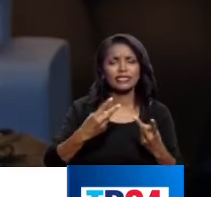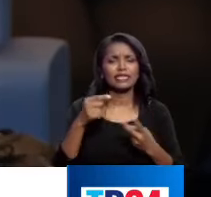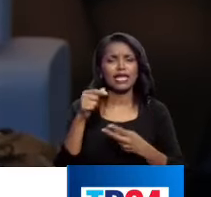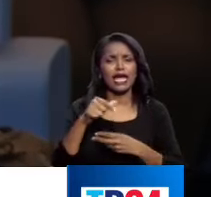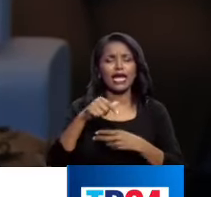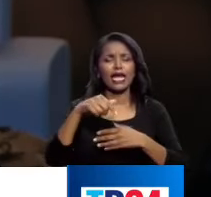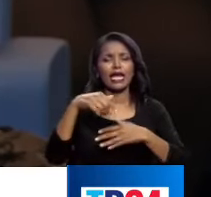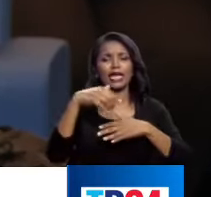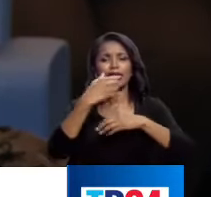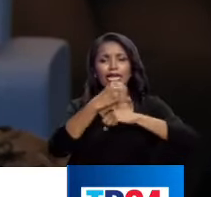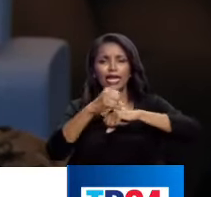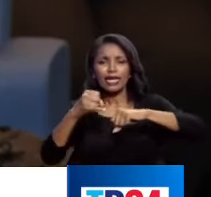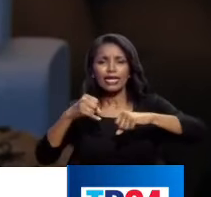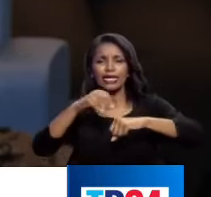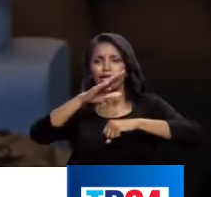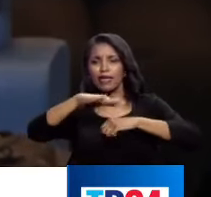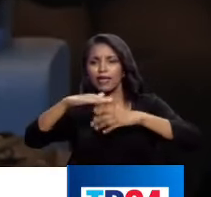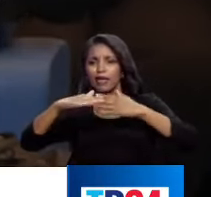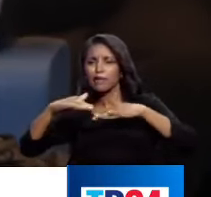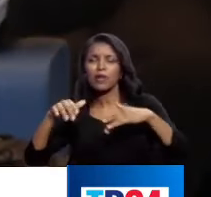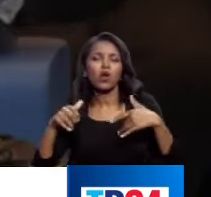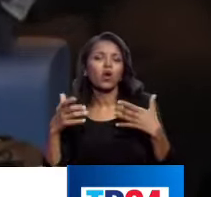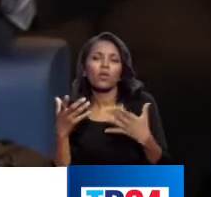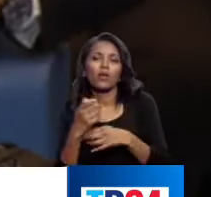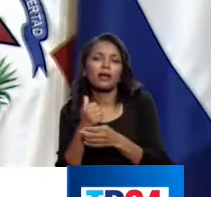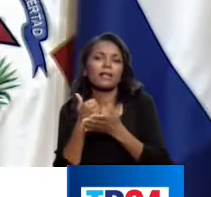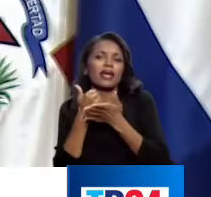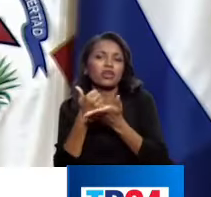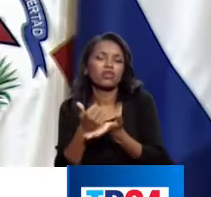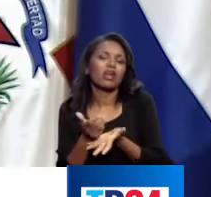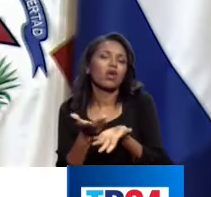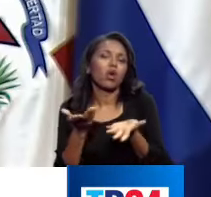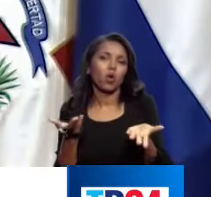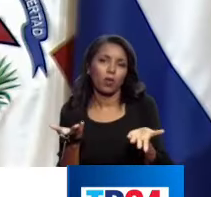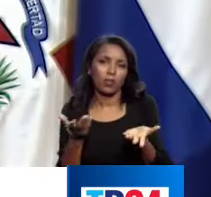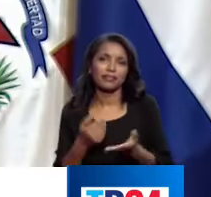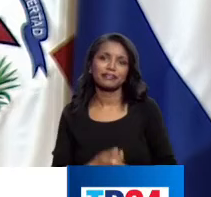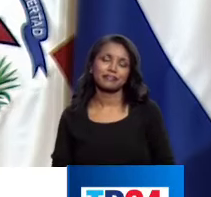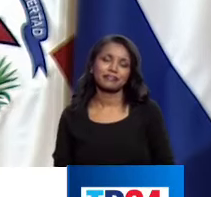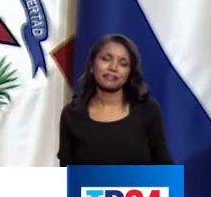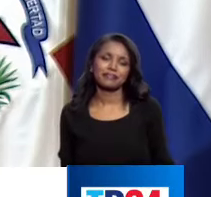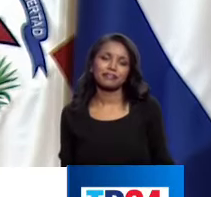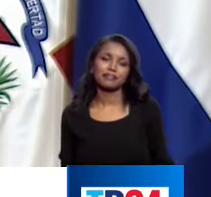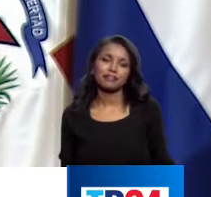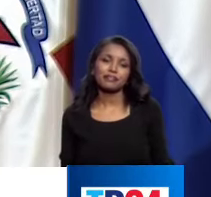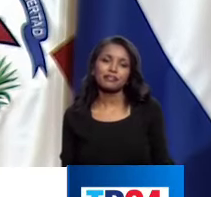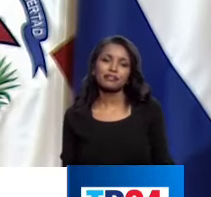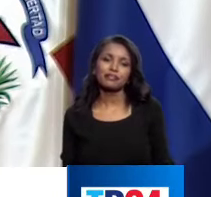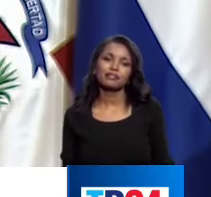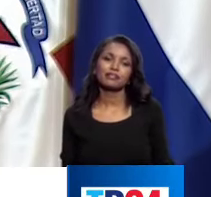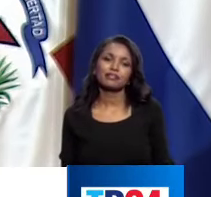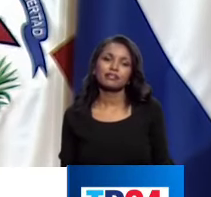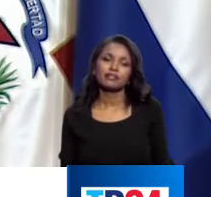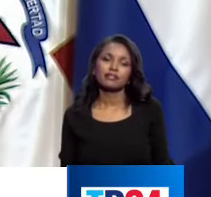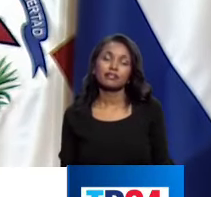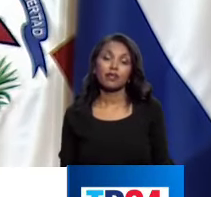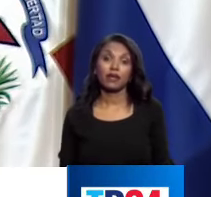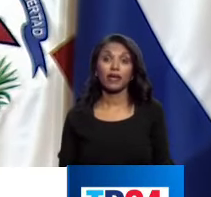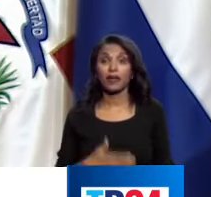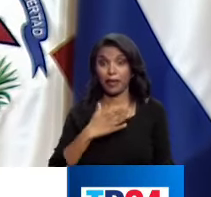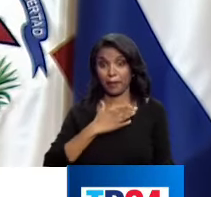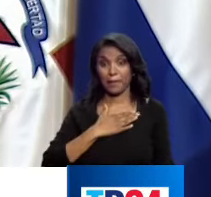promover el desarrollo de las comunidades costeñas? Su tiempo inicia a partir de este momento. Gracias. Parte de nuestro